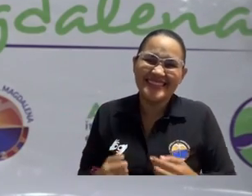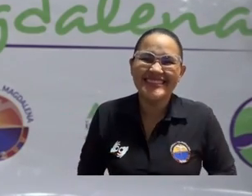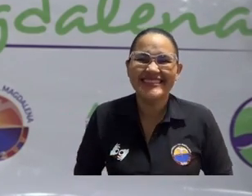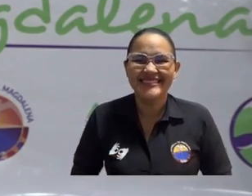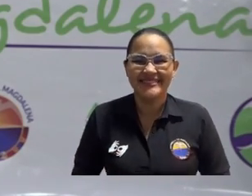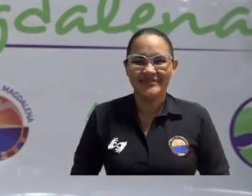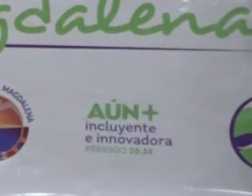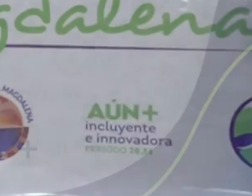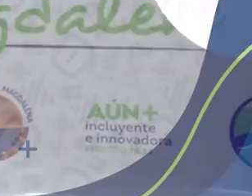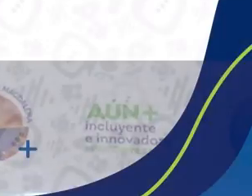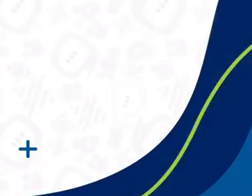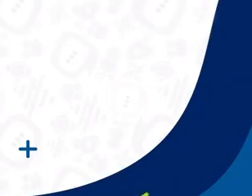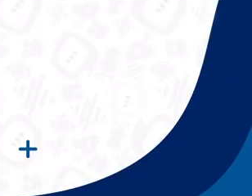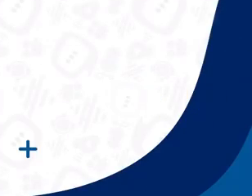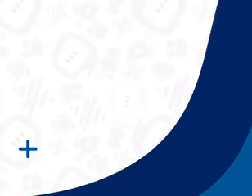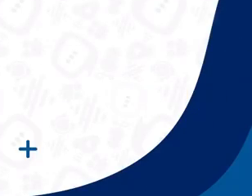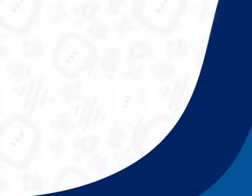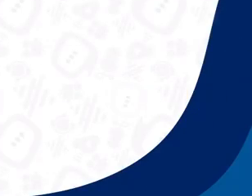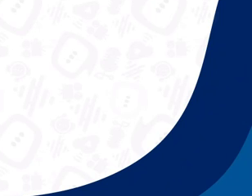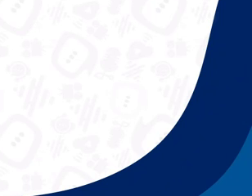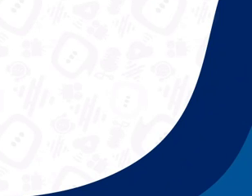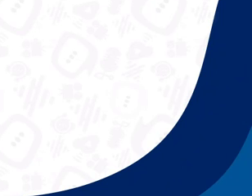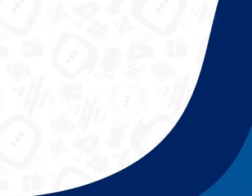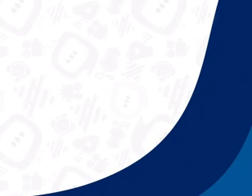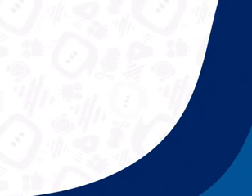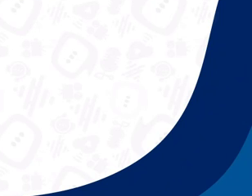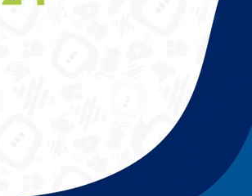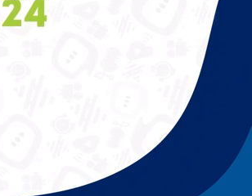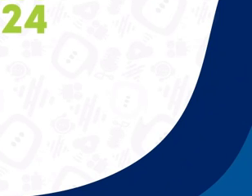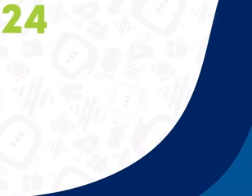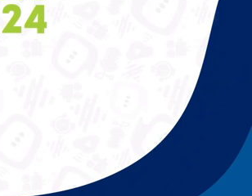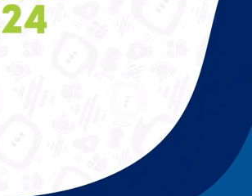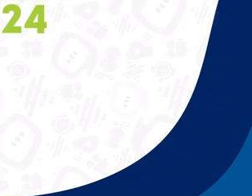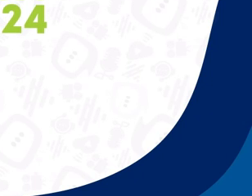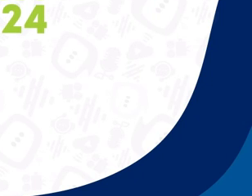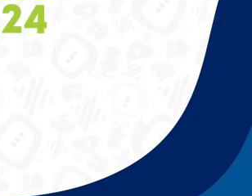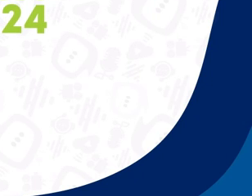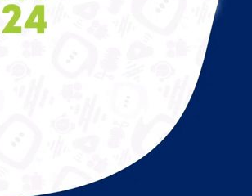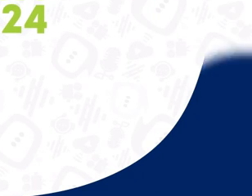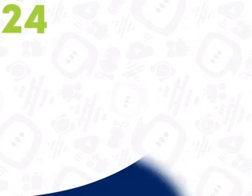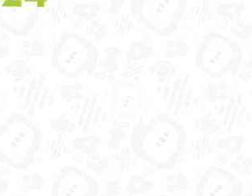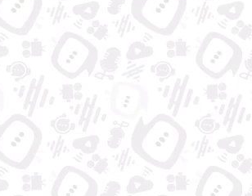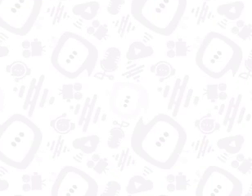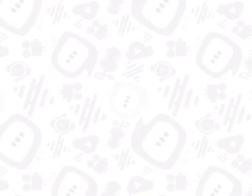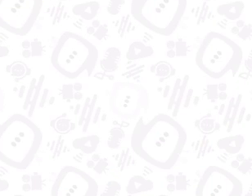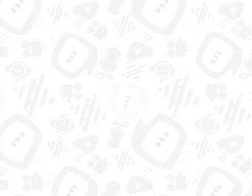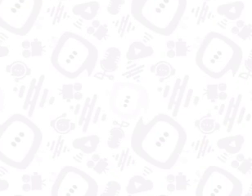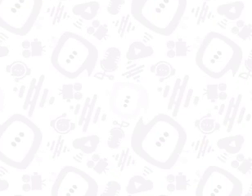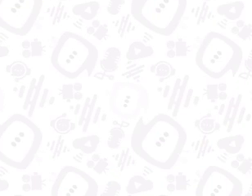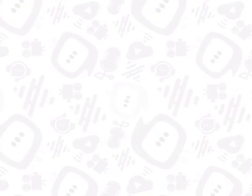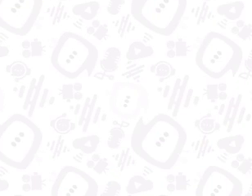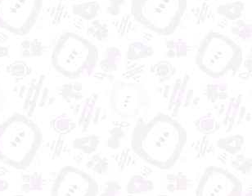ayuda. Me siento contenta de ella. Universidad del Magdalena, aún más incluyente e innovadora.